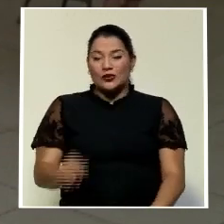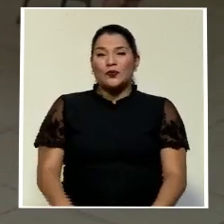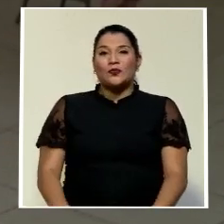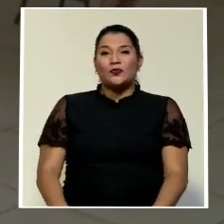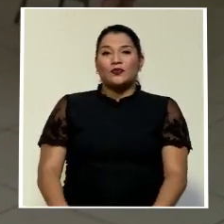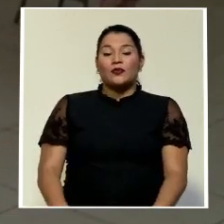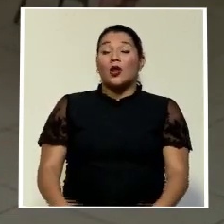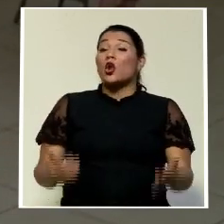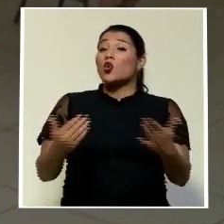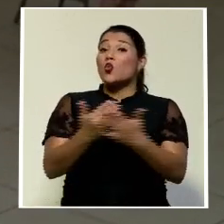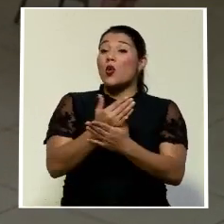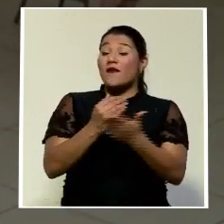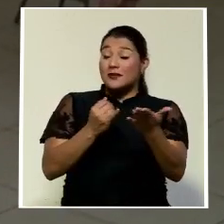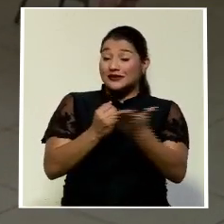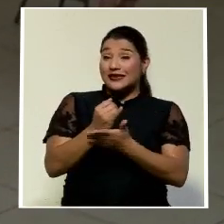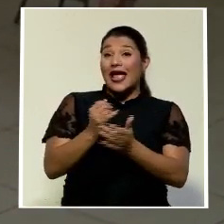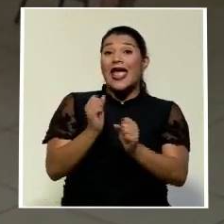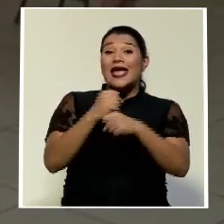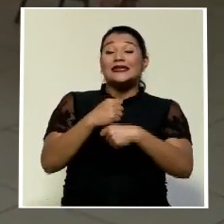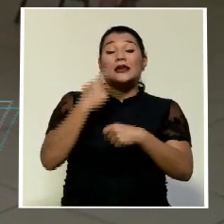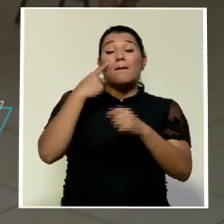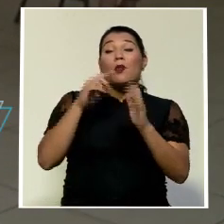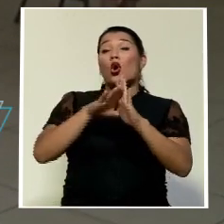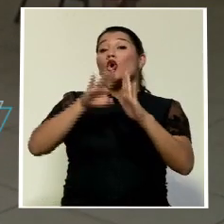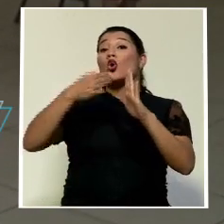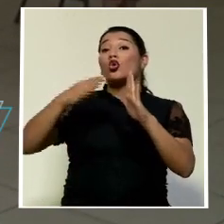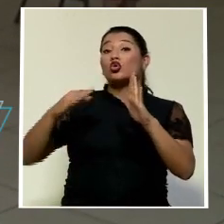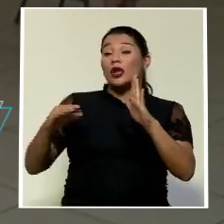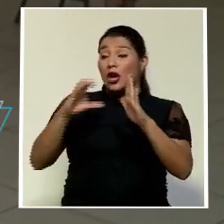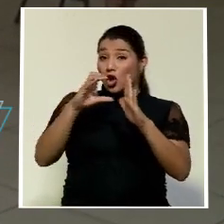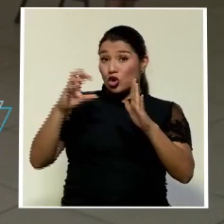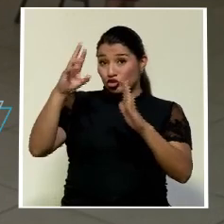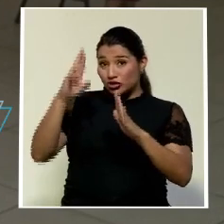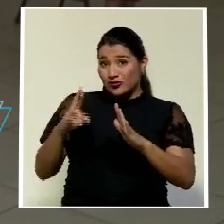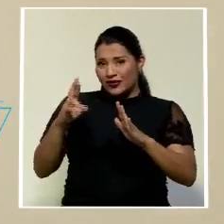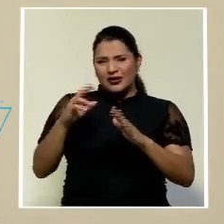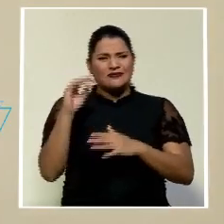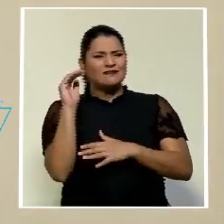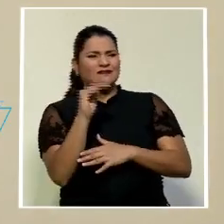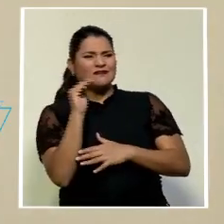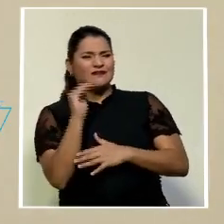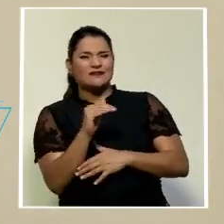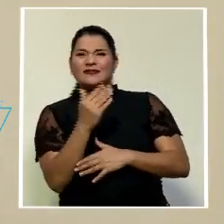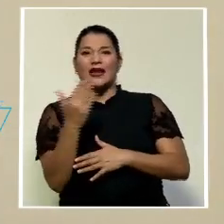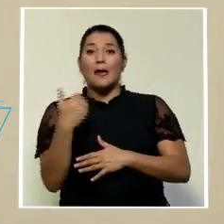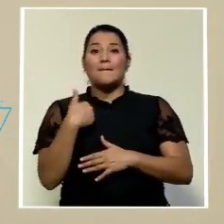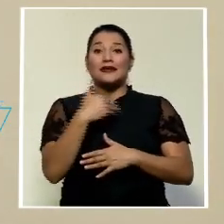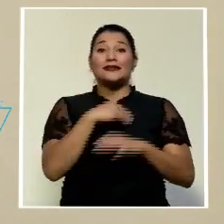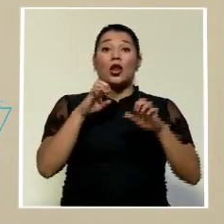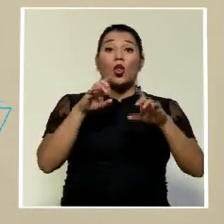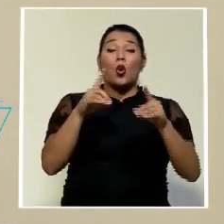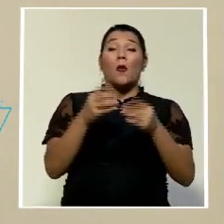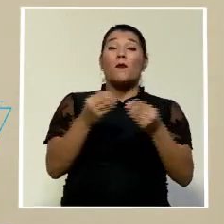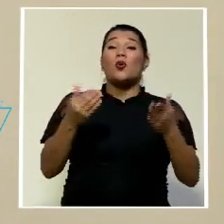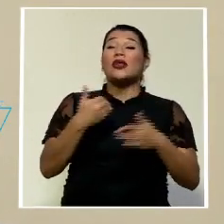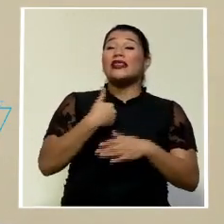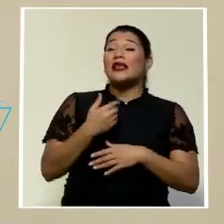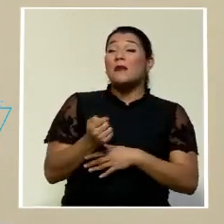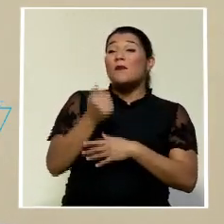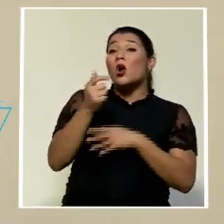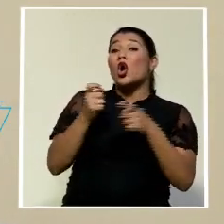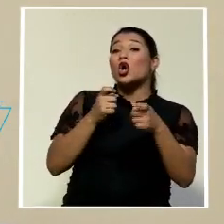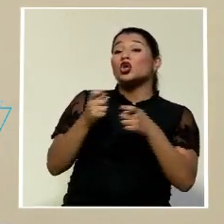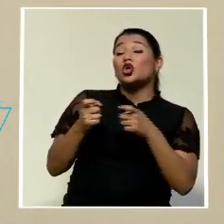Un nuevo informe realizado por la Contraloría General de la República alerta del poco control que tiene el Ministerio de Educación Pública en la ejecución de